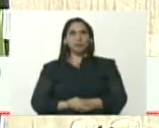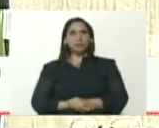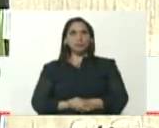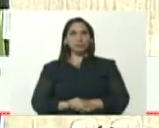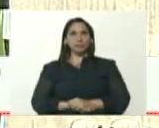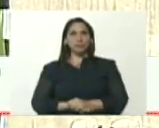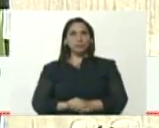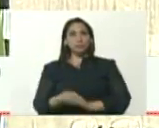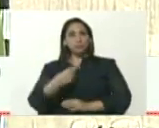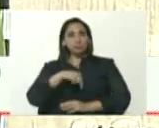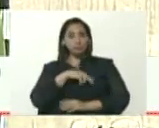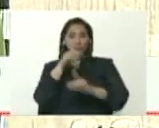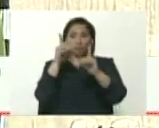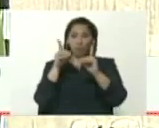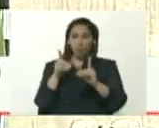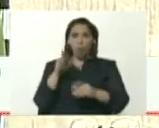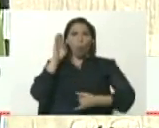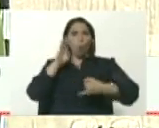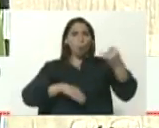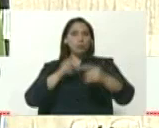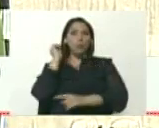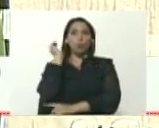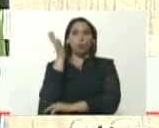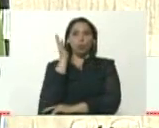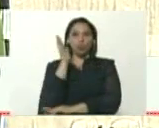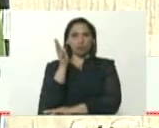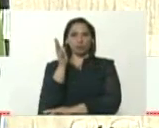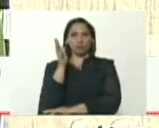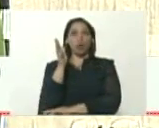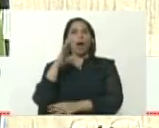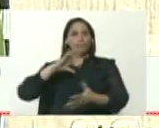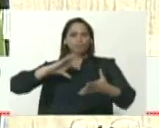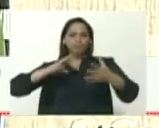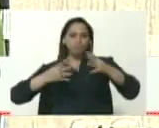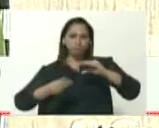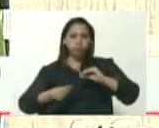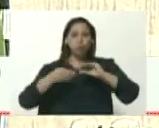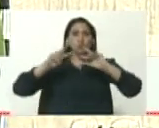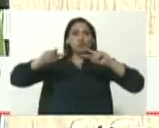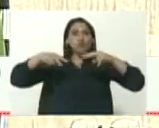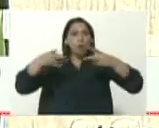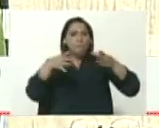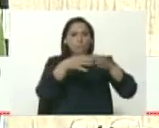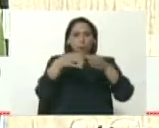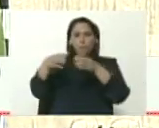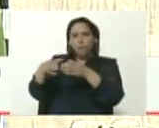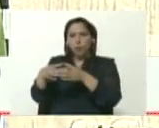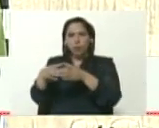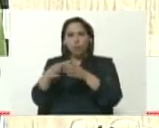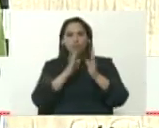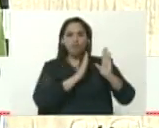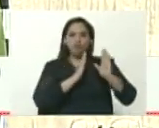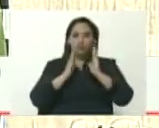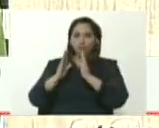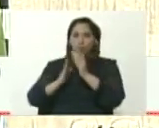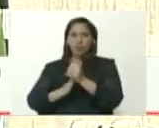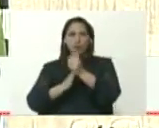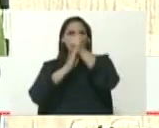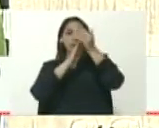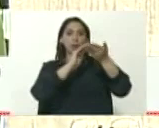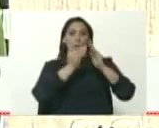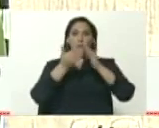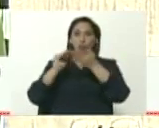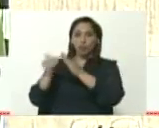¿No? Nosotros decidimos en el último congreso adoptar la nueva estructura organizativa de líderes de